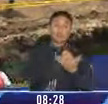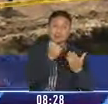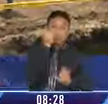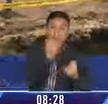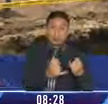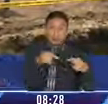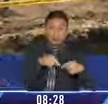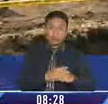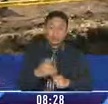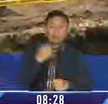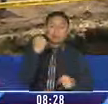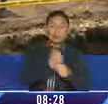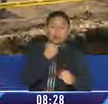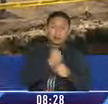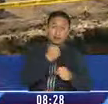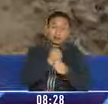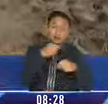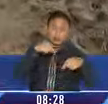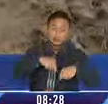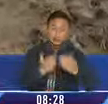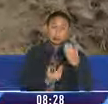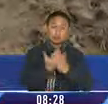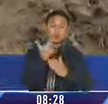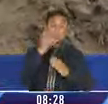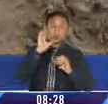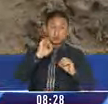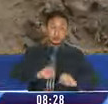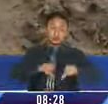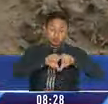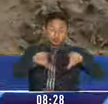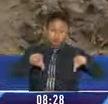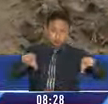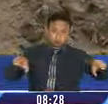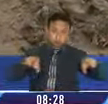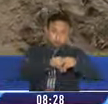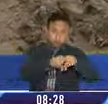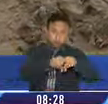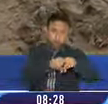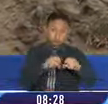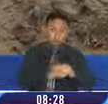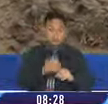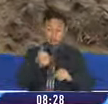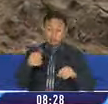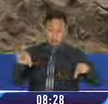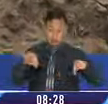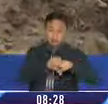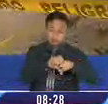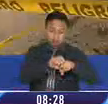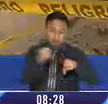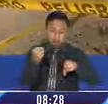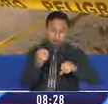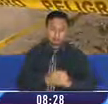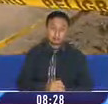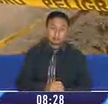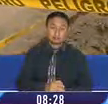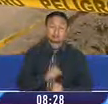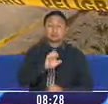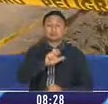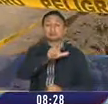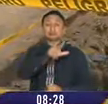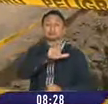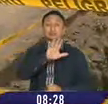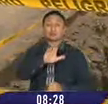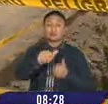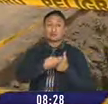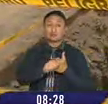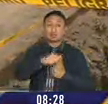se ejecutaban trabajos de interconexión de nuevos tanques de distribución a las parroquias orientales. En la vía E35, cerca del